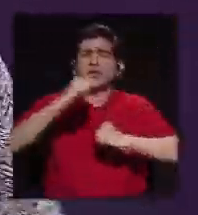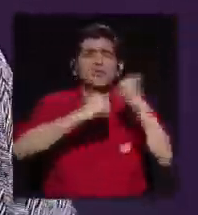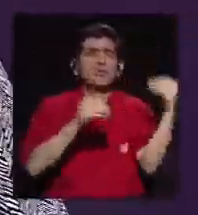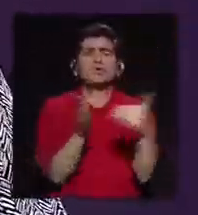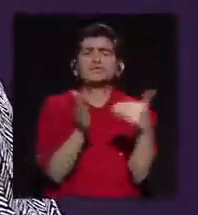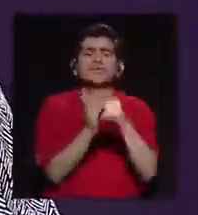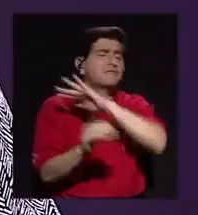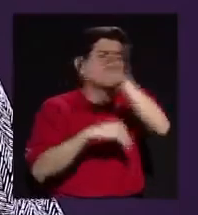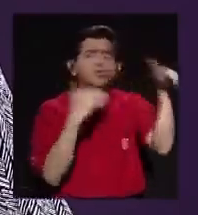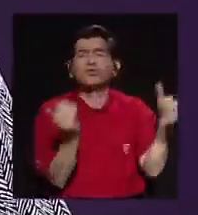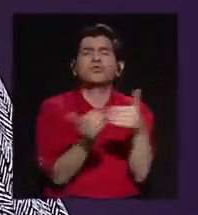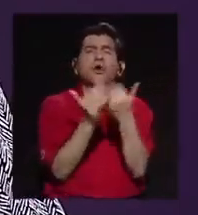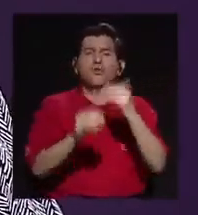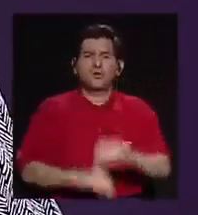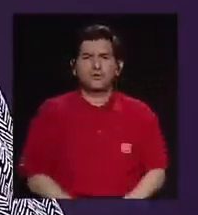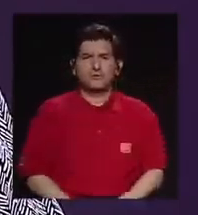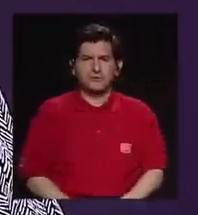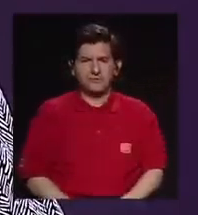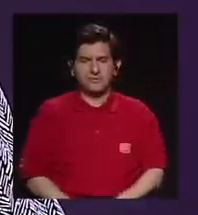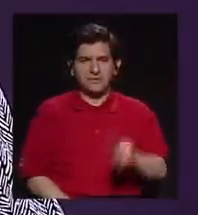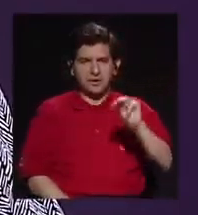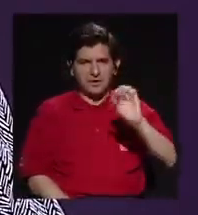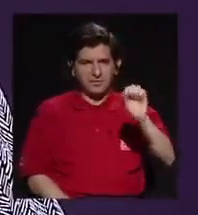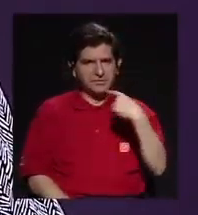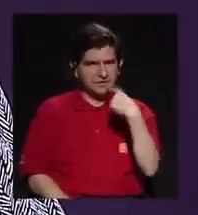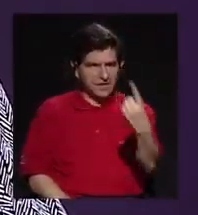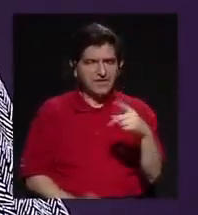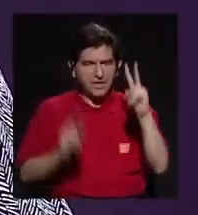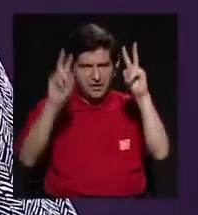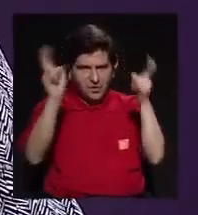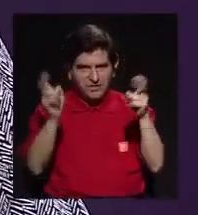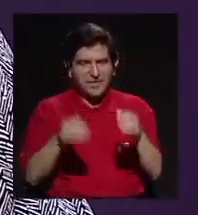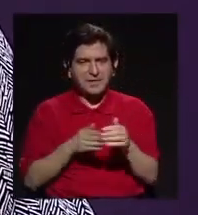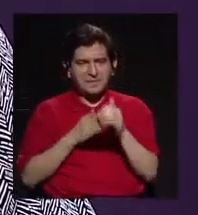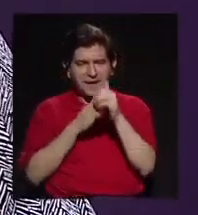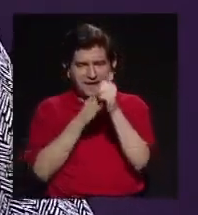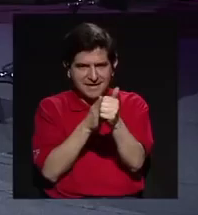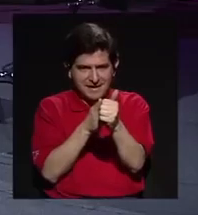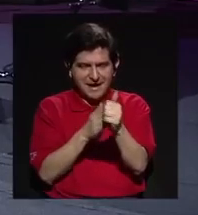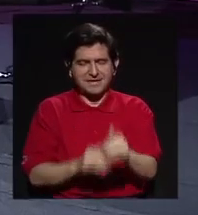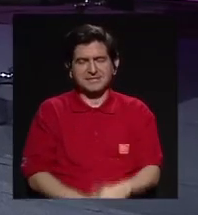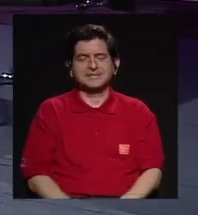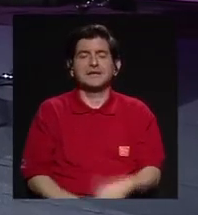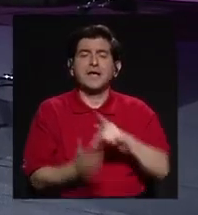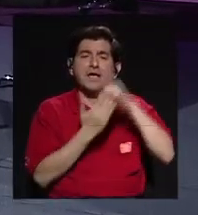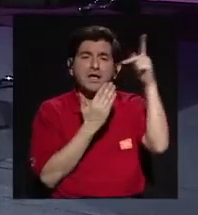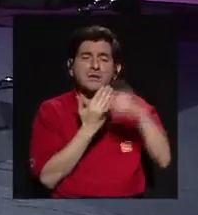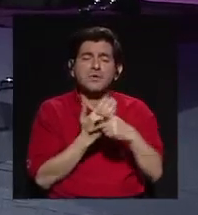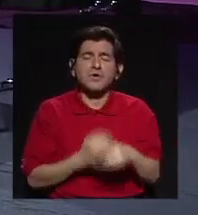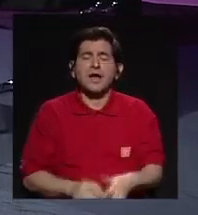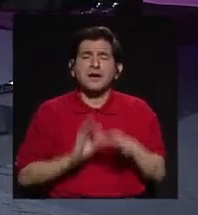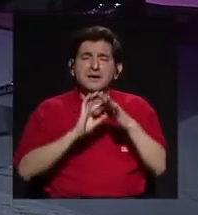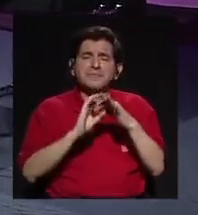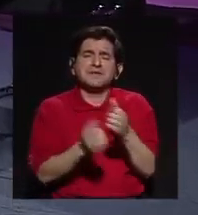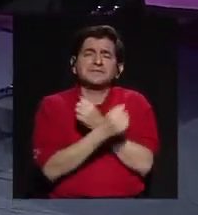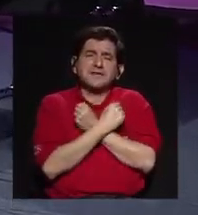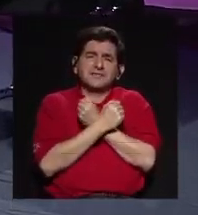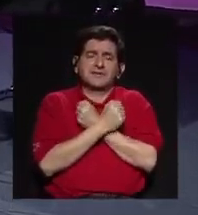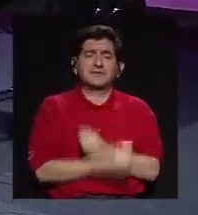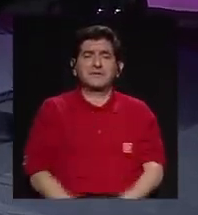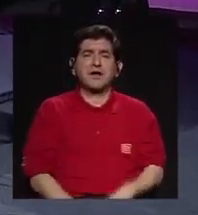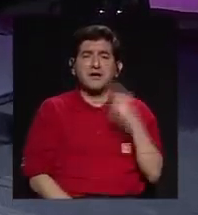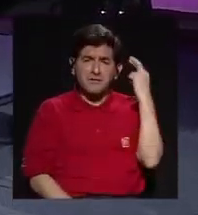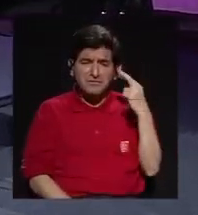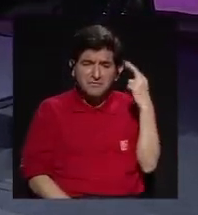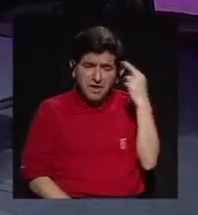reestructurar absolutamente todo. Y Montserrat, cuando hablaba, por ejemplo, del tema de las guías, de los programas de sexualidad y afectividad, tiene toda